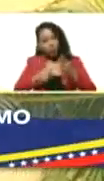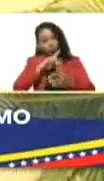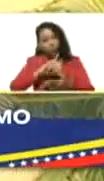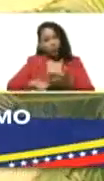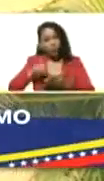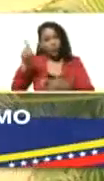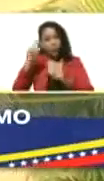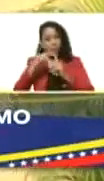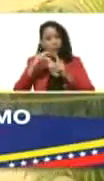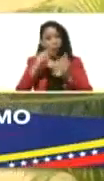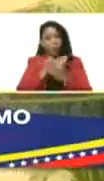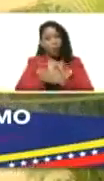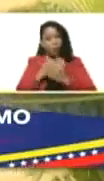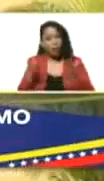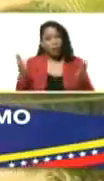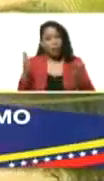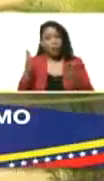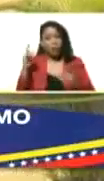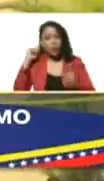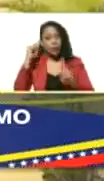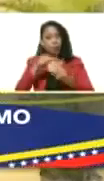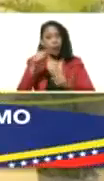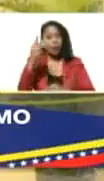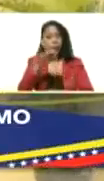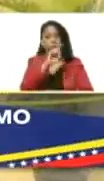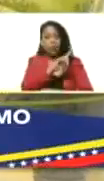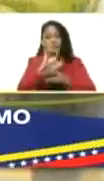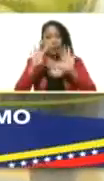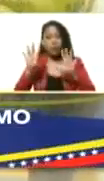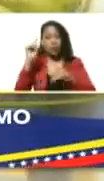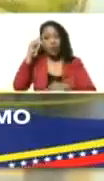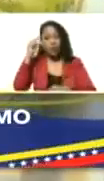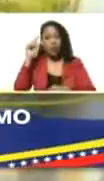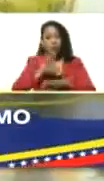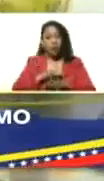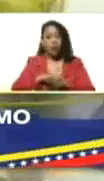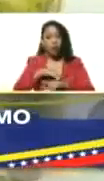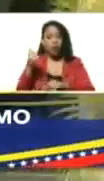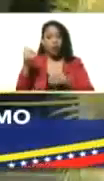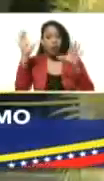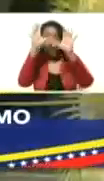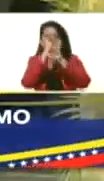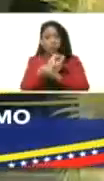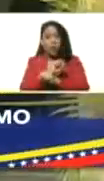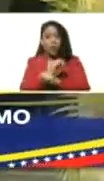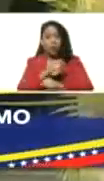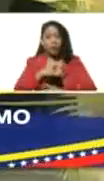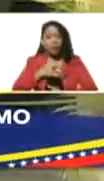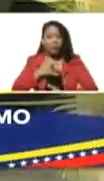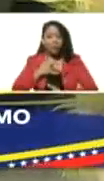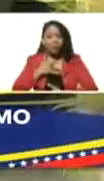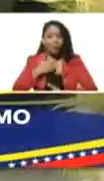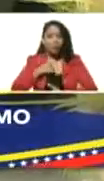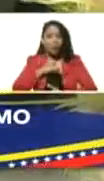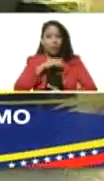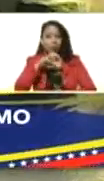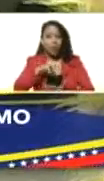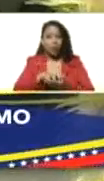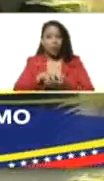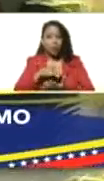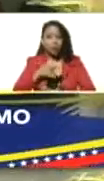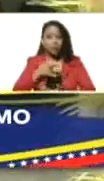de esa palabra ofrecida hace aproximadamente 19 días, cuando ocurrió aquella noche que conmovió a nuestro Estado y que